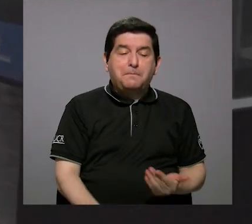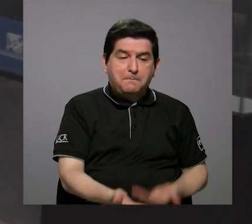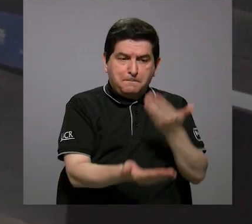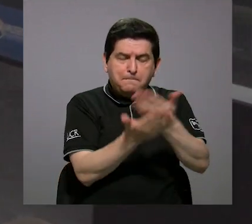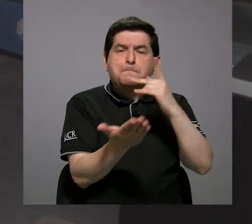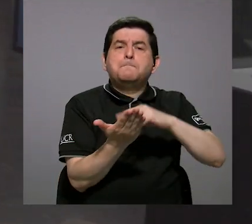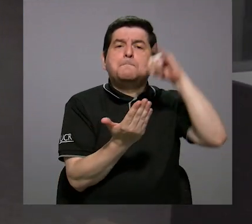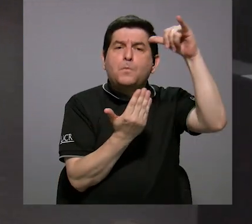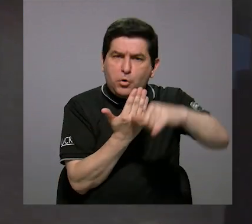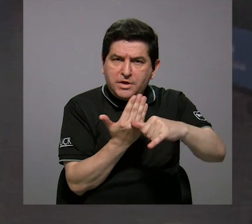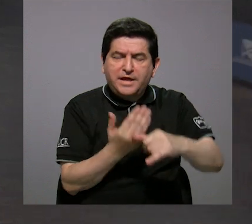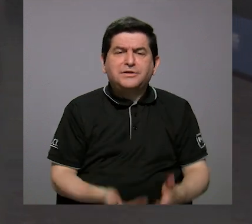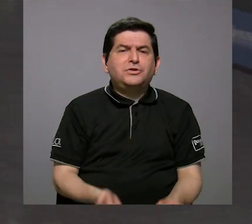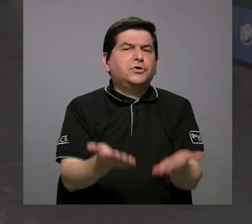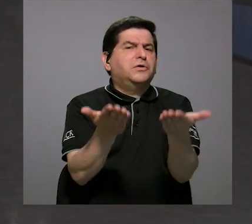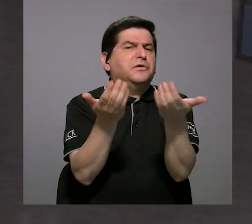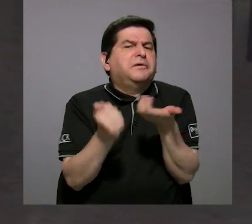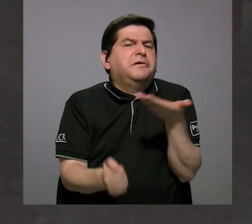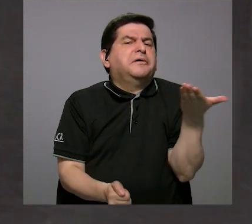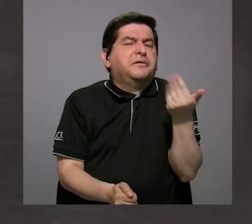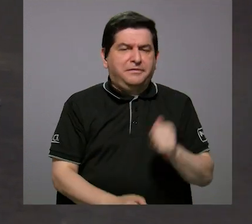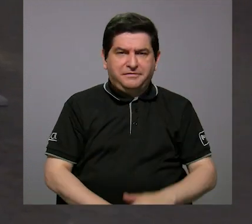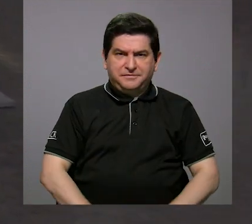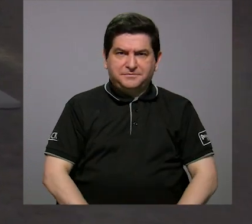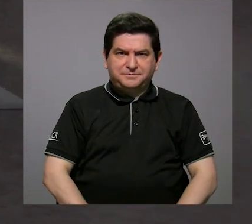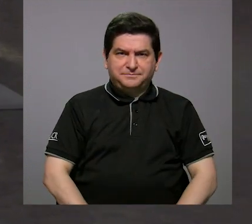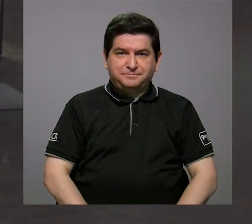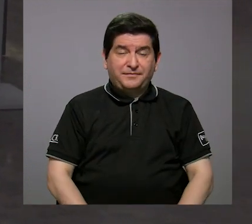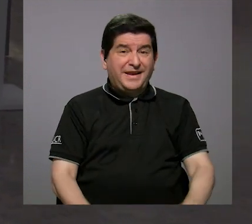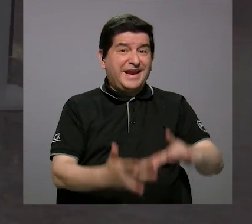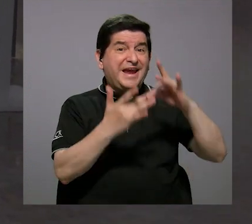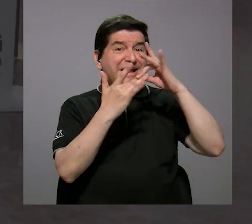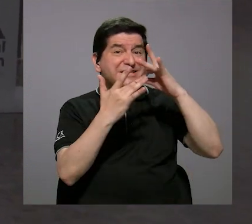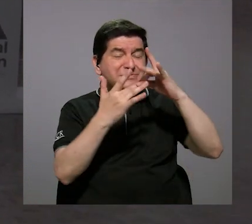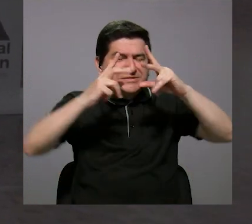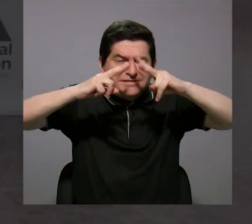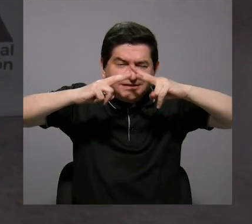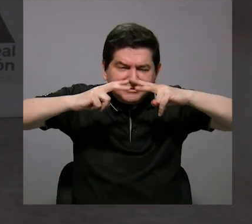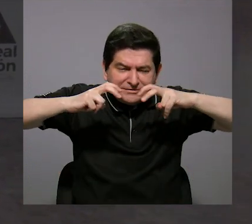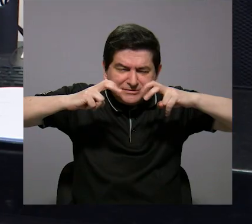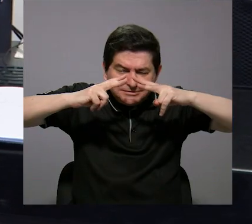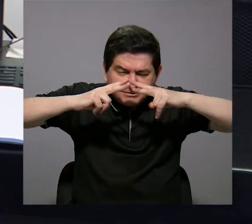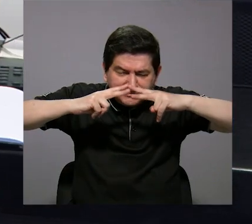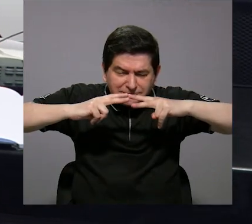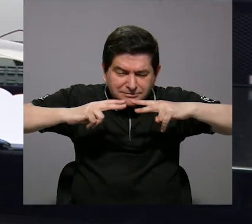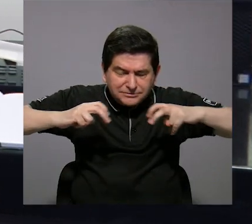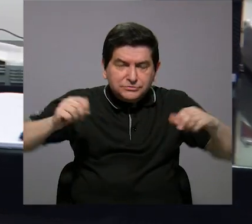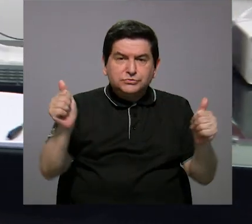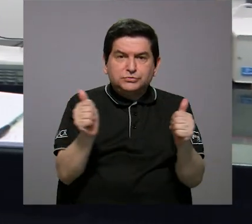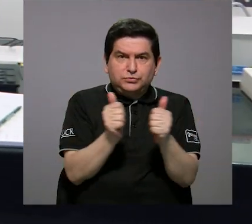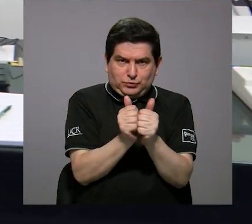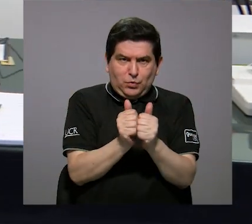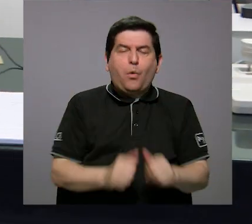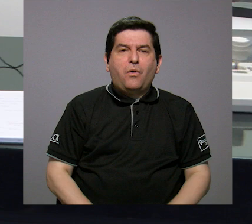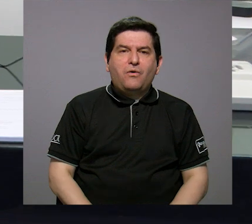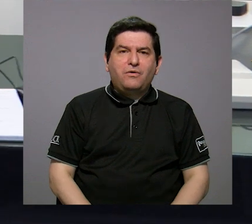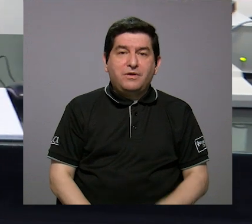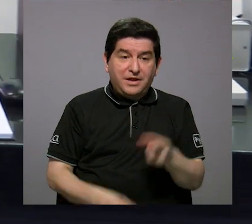el proyecto que lo que pretende, digamos, especialmente es hacer un análisis con